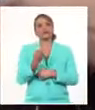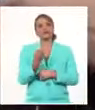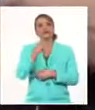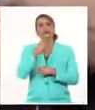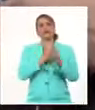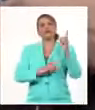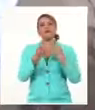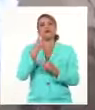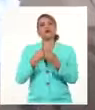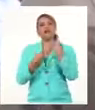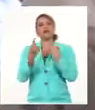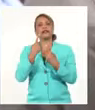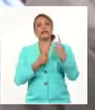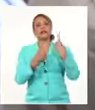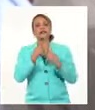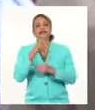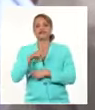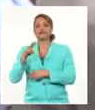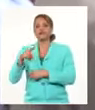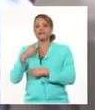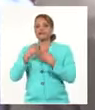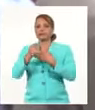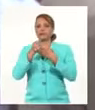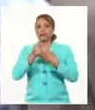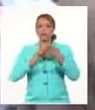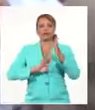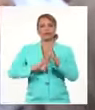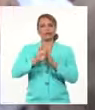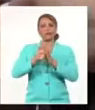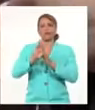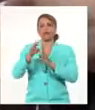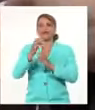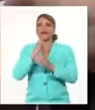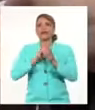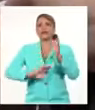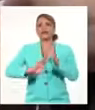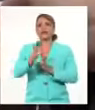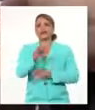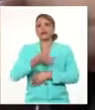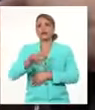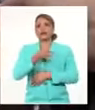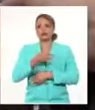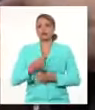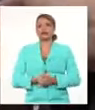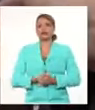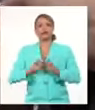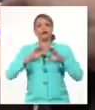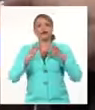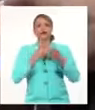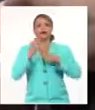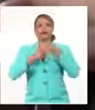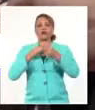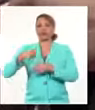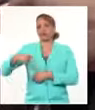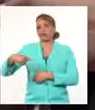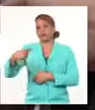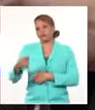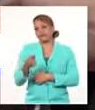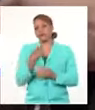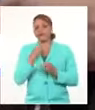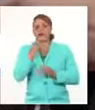posibles para continuar ampliando su aporte al desarrollo del municipio. El reconocimiento del pueblo de Santa Clara, todo lo que ustedes hacen de manera diaria, que no